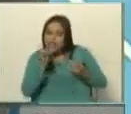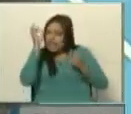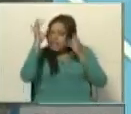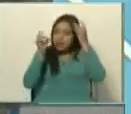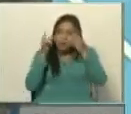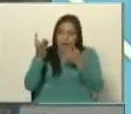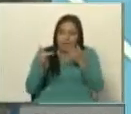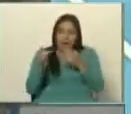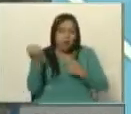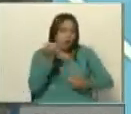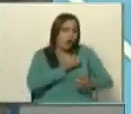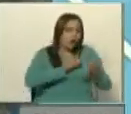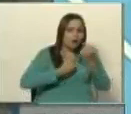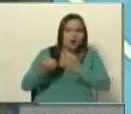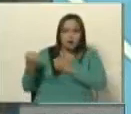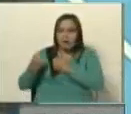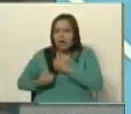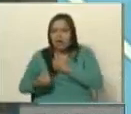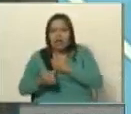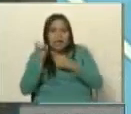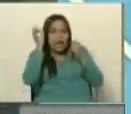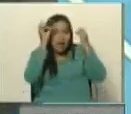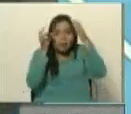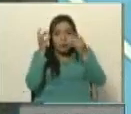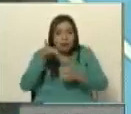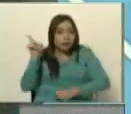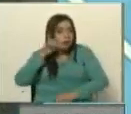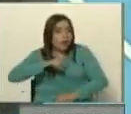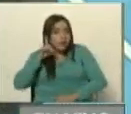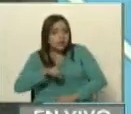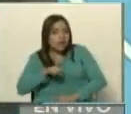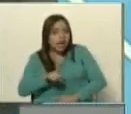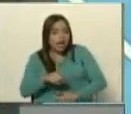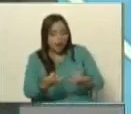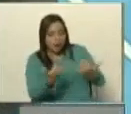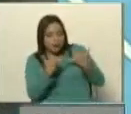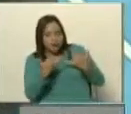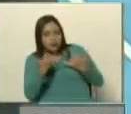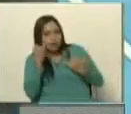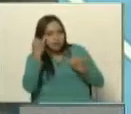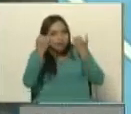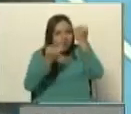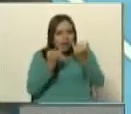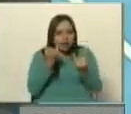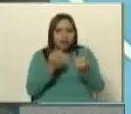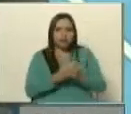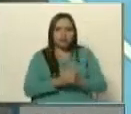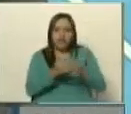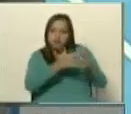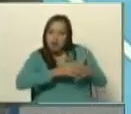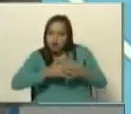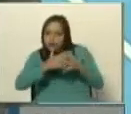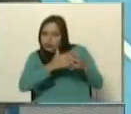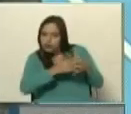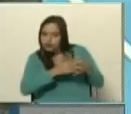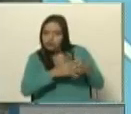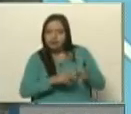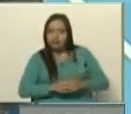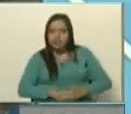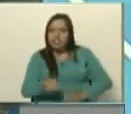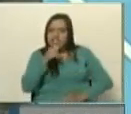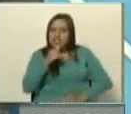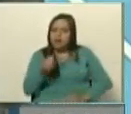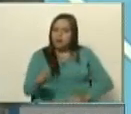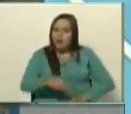inventan masacres aquí y allá y se inventan basados en las experiencias propias de ellos mismos. ¿quiénes son los que han más creado masacres